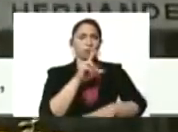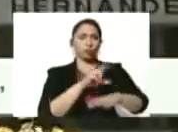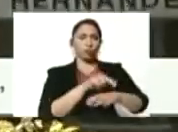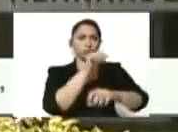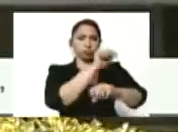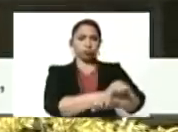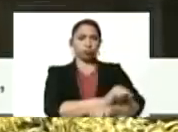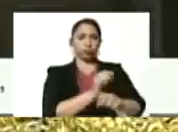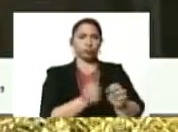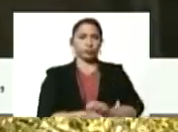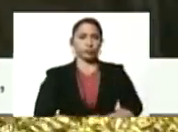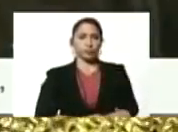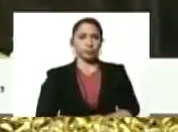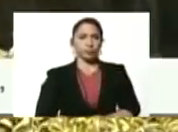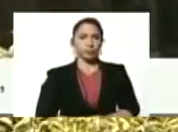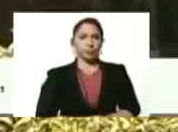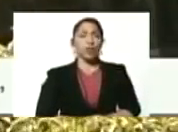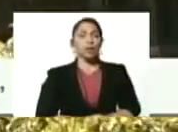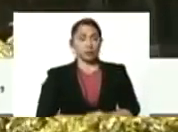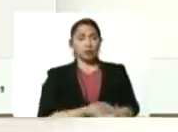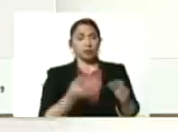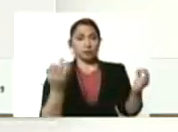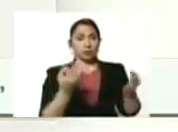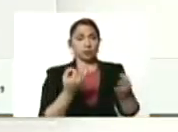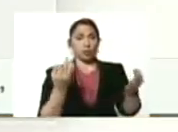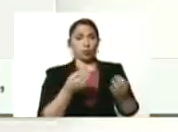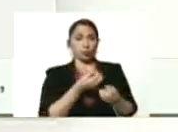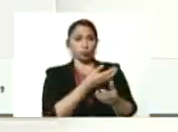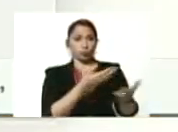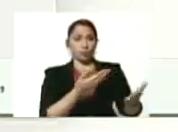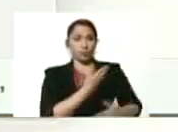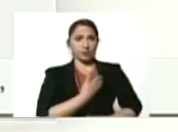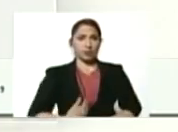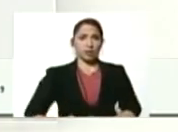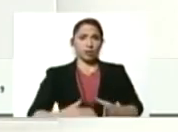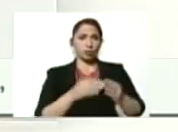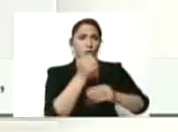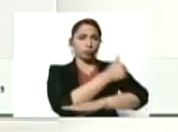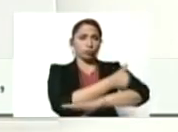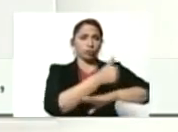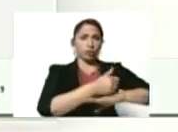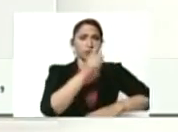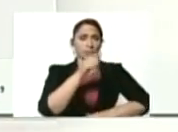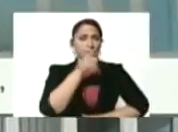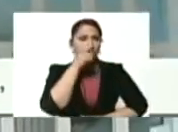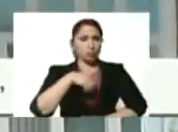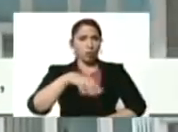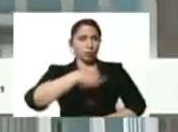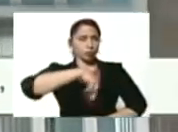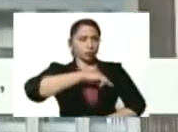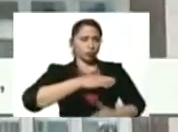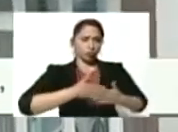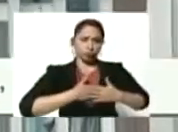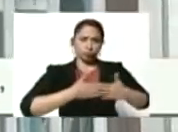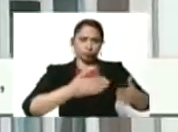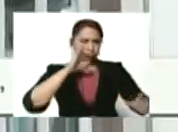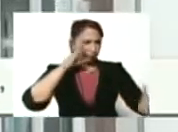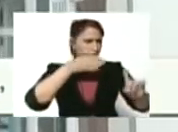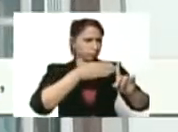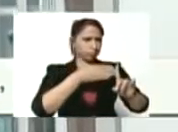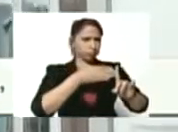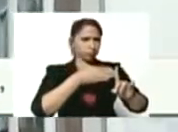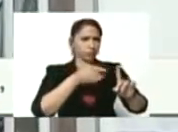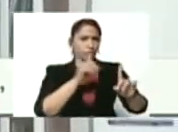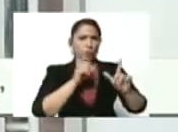Gregorio Hernández. Esté seguro usted, presidente, y todas nuestras autoridades, y todo nuestro pueblo, que nosotros hemos puesto todas nuestras energías y no